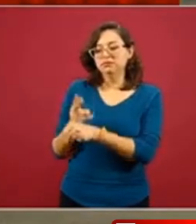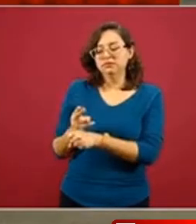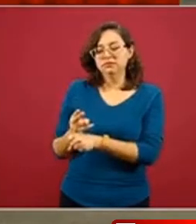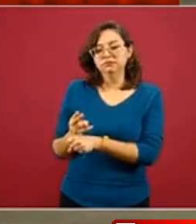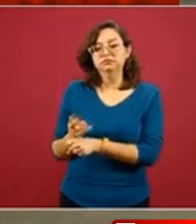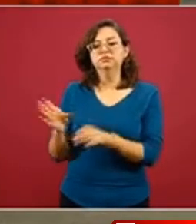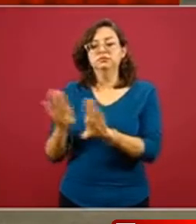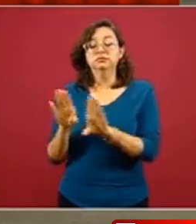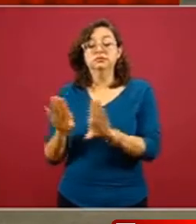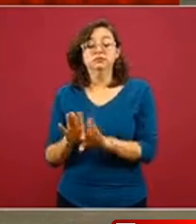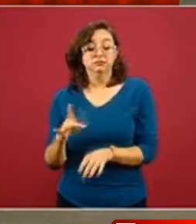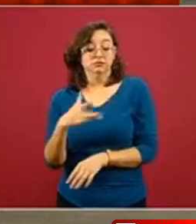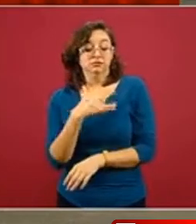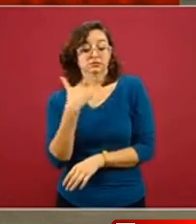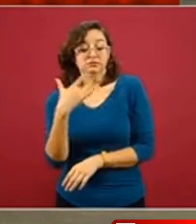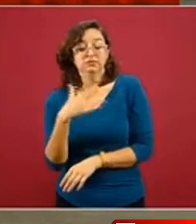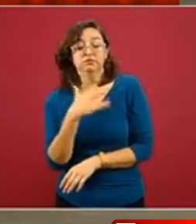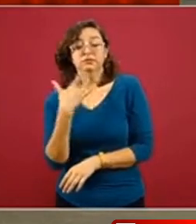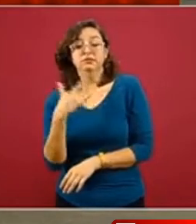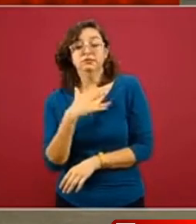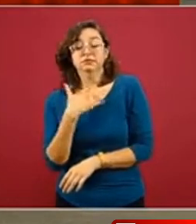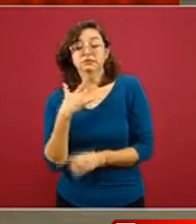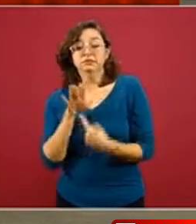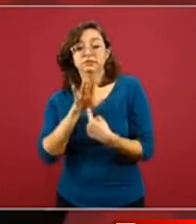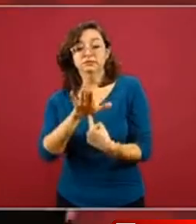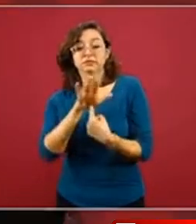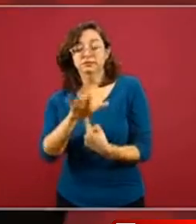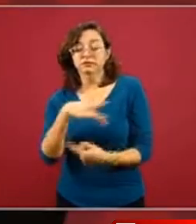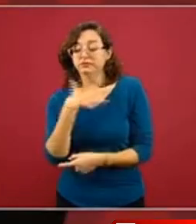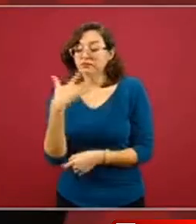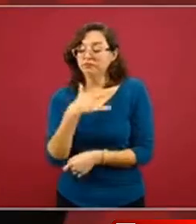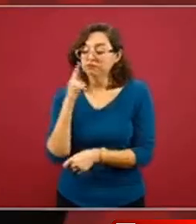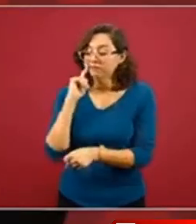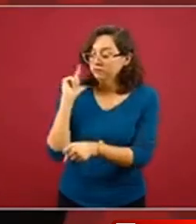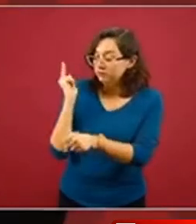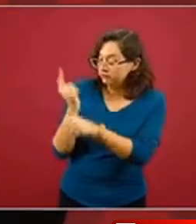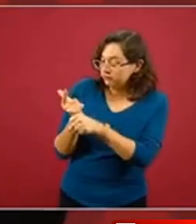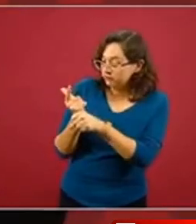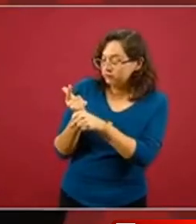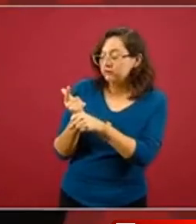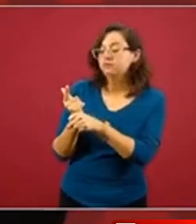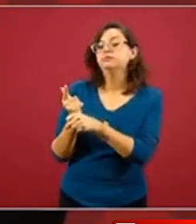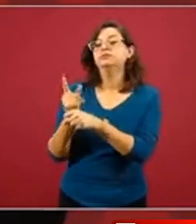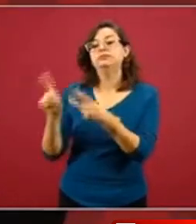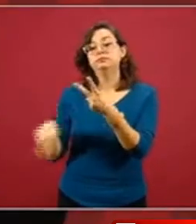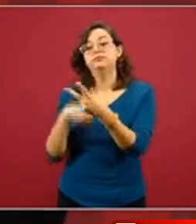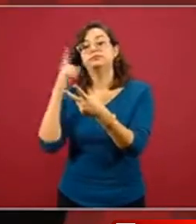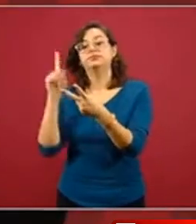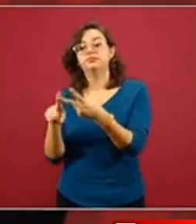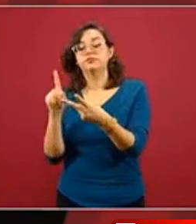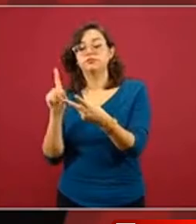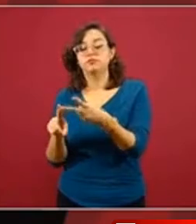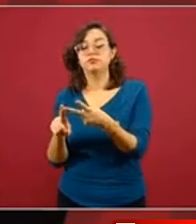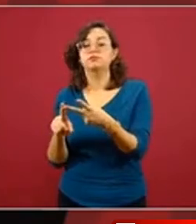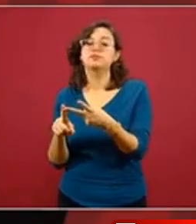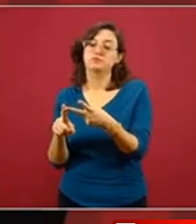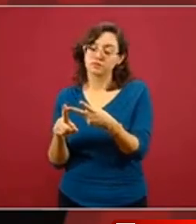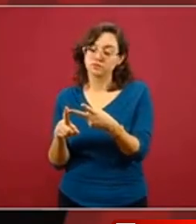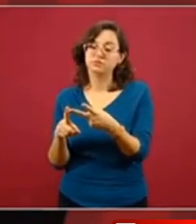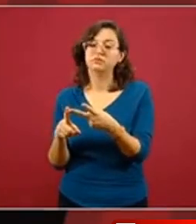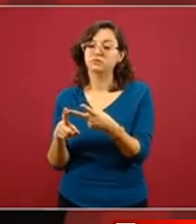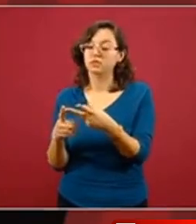en síntomas, primariamente basada en síntomas, y con un componente complementario de identificación, desde luego,